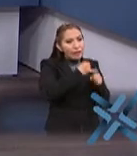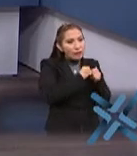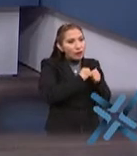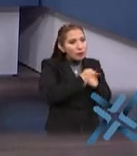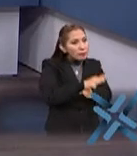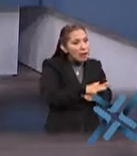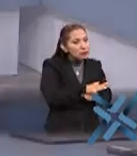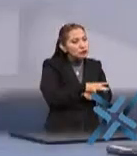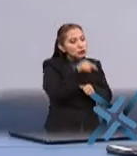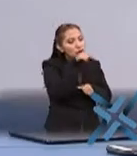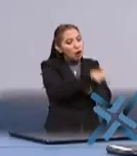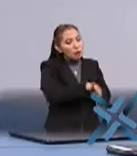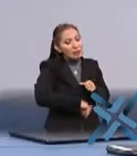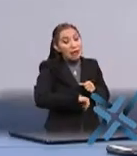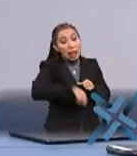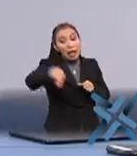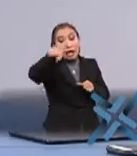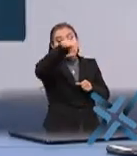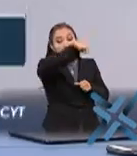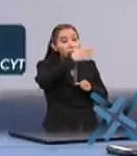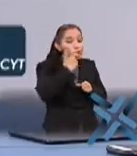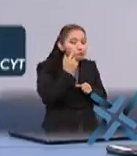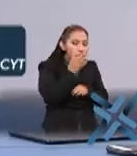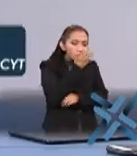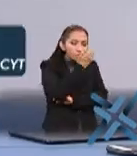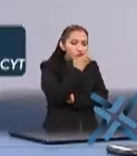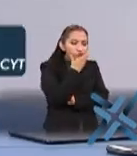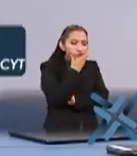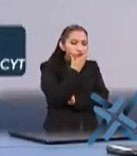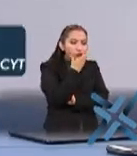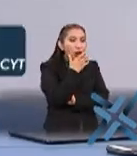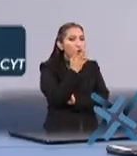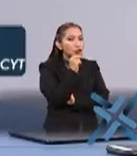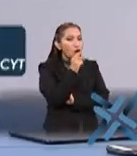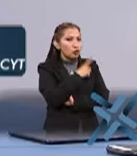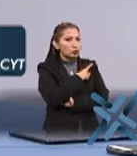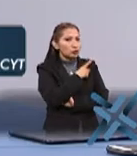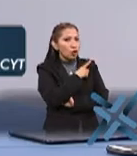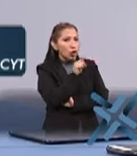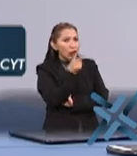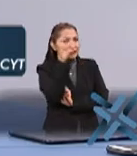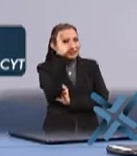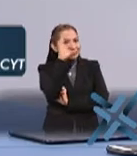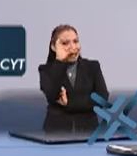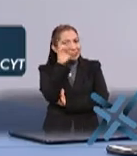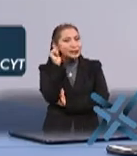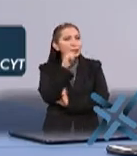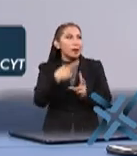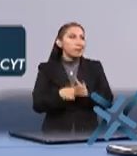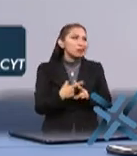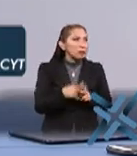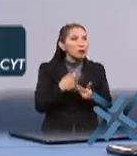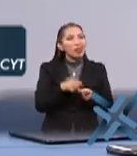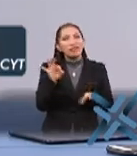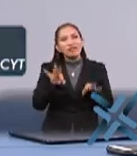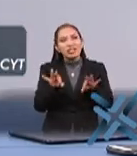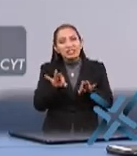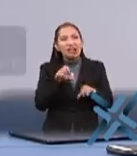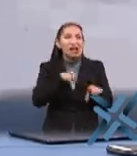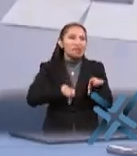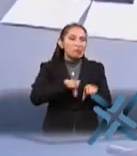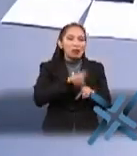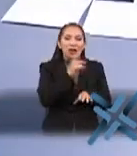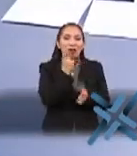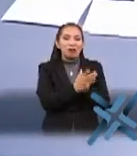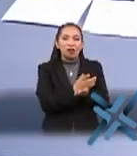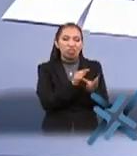información que sea de interés, y como nos damos cuenta, pues no solo son las ciencias que siempre, matemáticas, física, química,